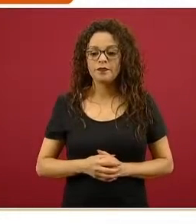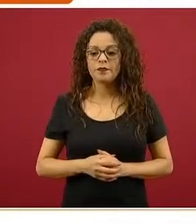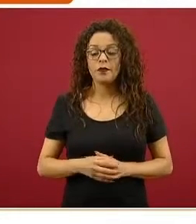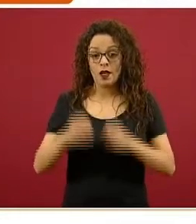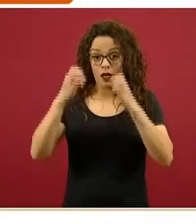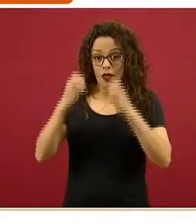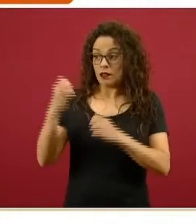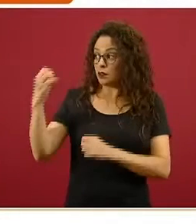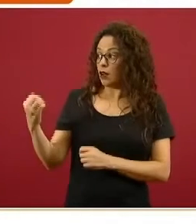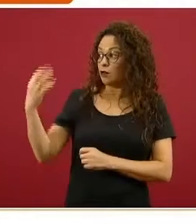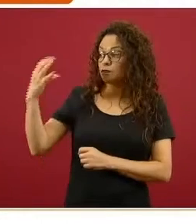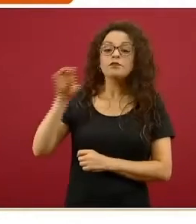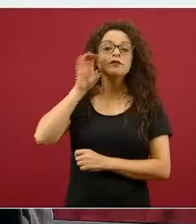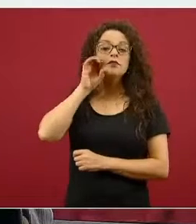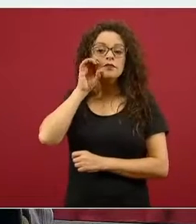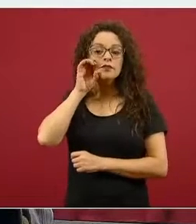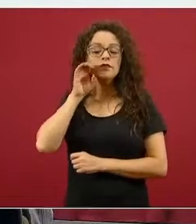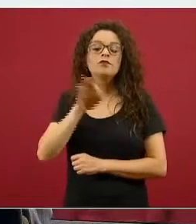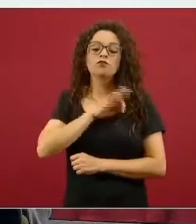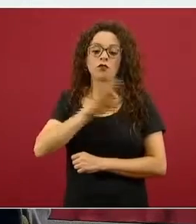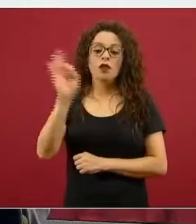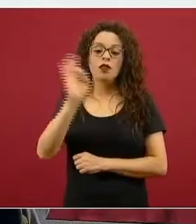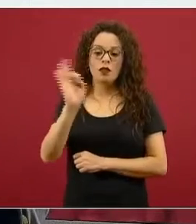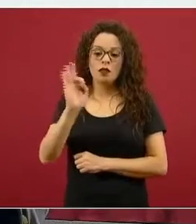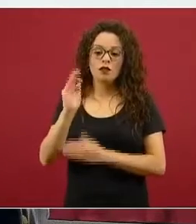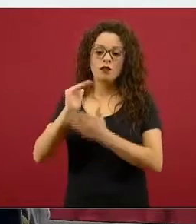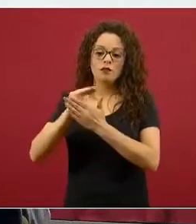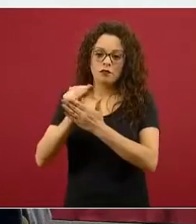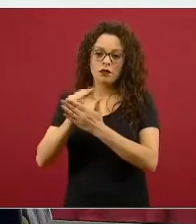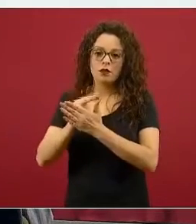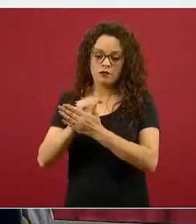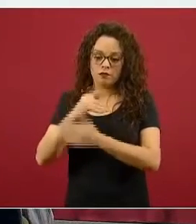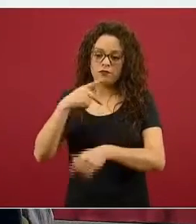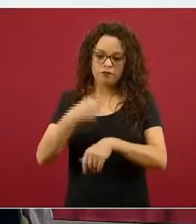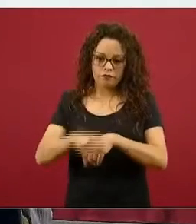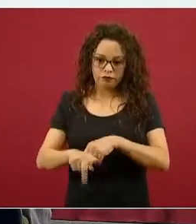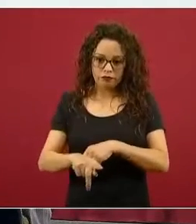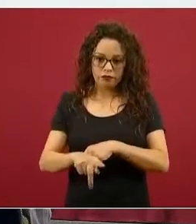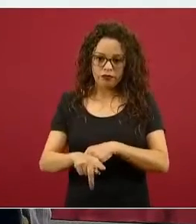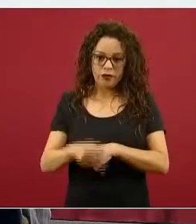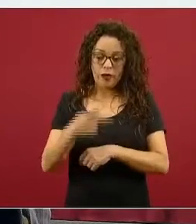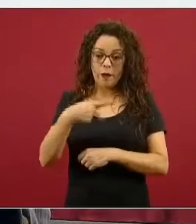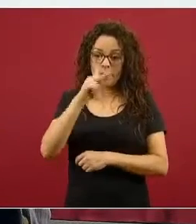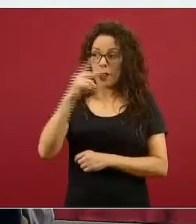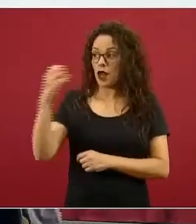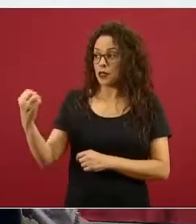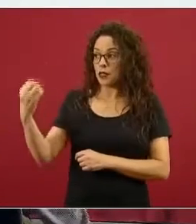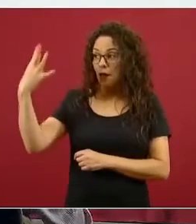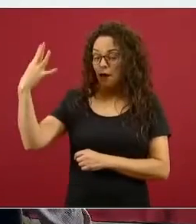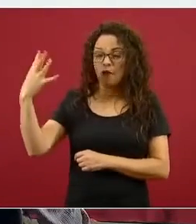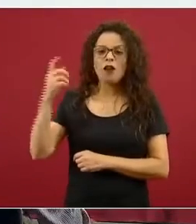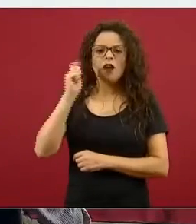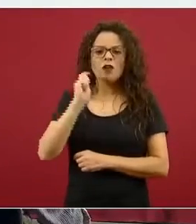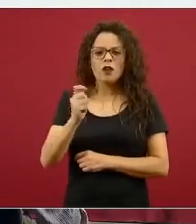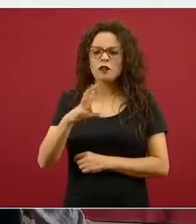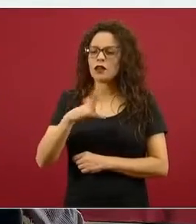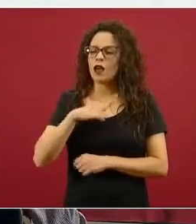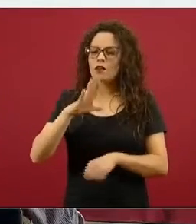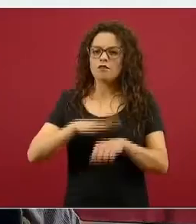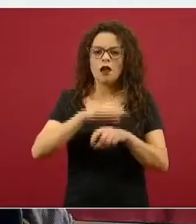naranja, es posible que esto lo vaya disminuyendo de riesgo. También quiero recordar que el semáforo es mucho más que esto. El semáforo tiene muchos más indicadores,